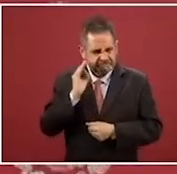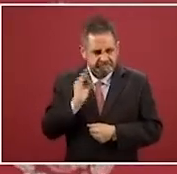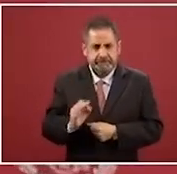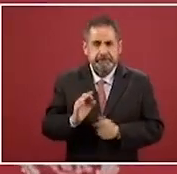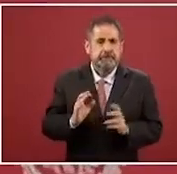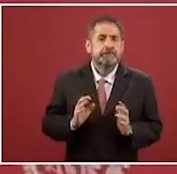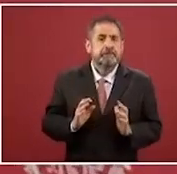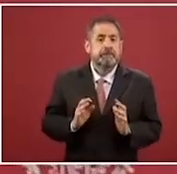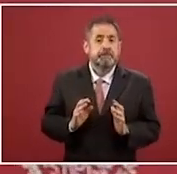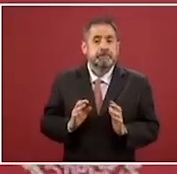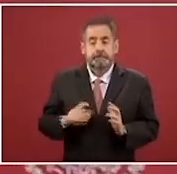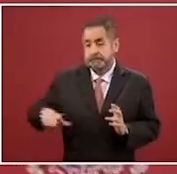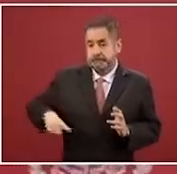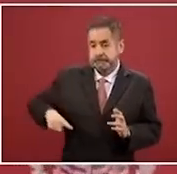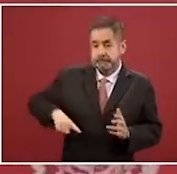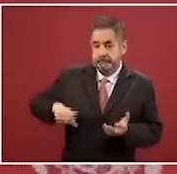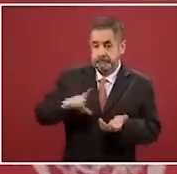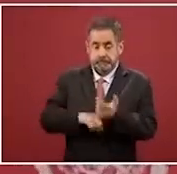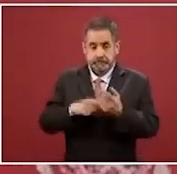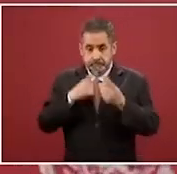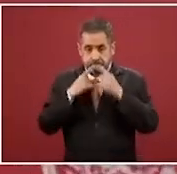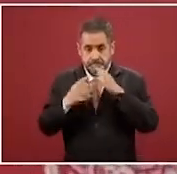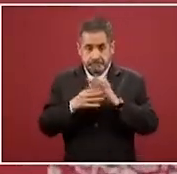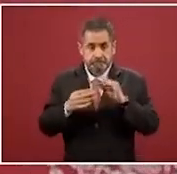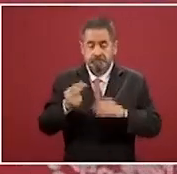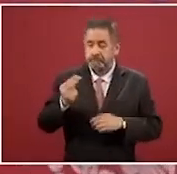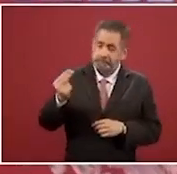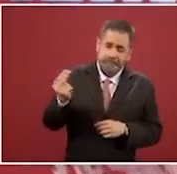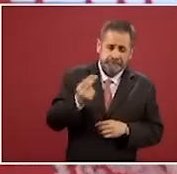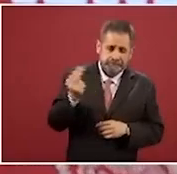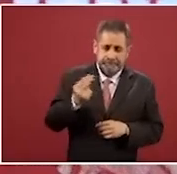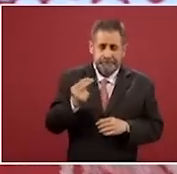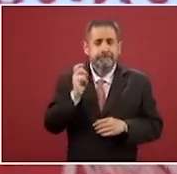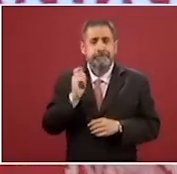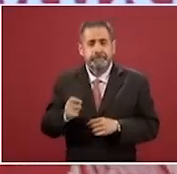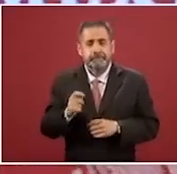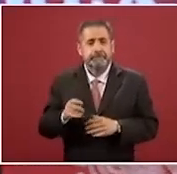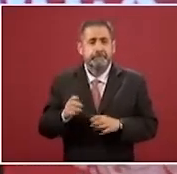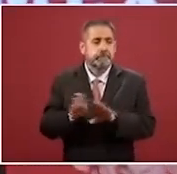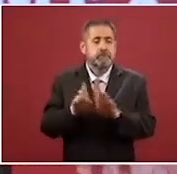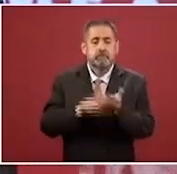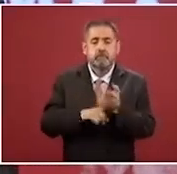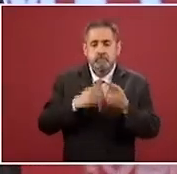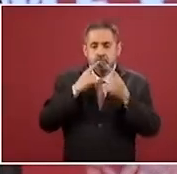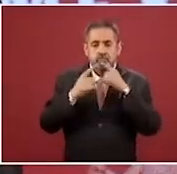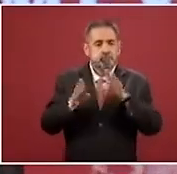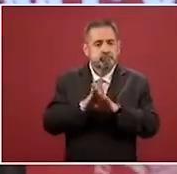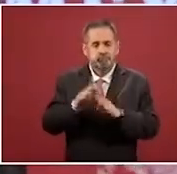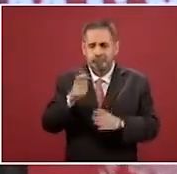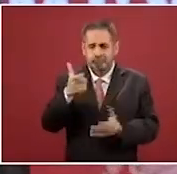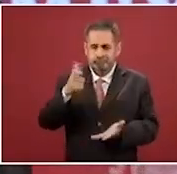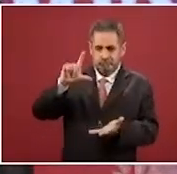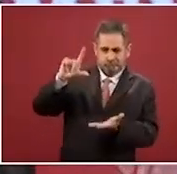El gobierno tiene que bajar el costo